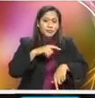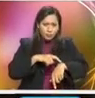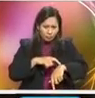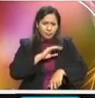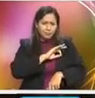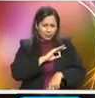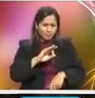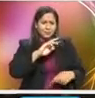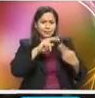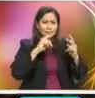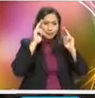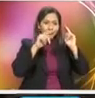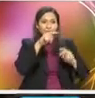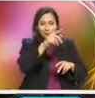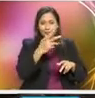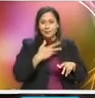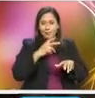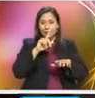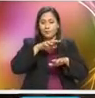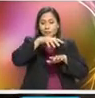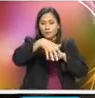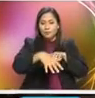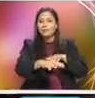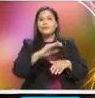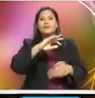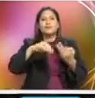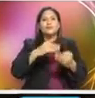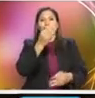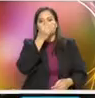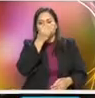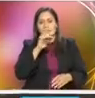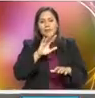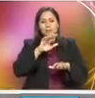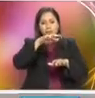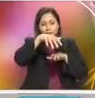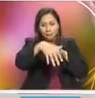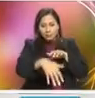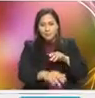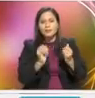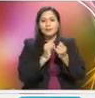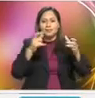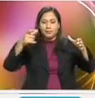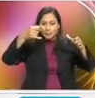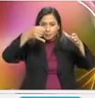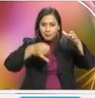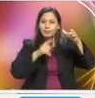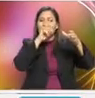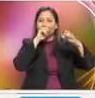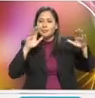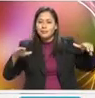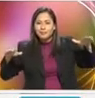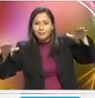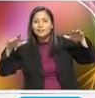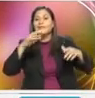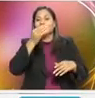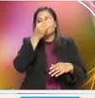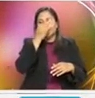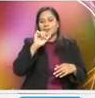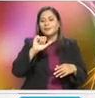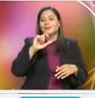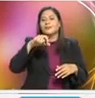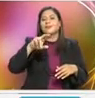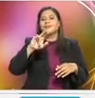Sí. Aquí más cascadas vemos, porque todo está muy cerquita en esa área de las cascadas y el sótano de las golondrinas. Está muy cerca en el municipio de